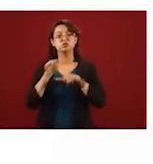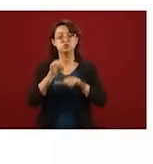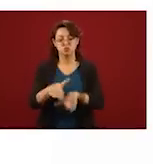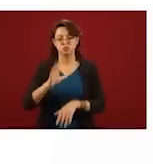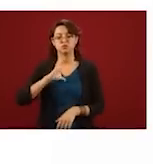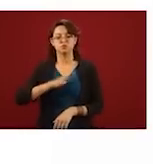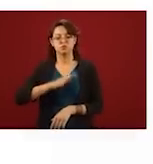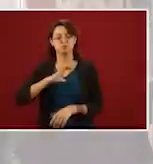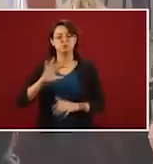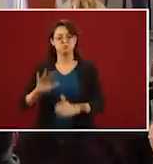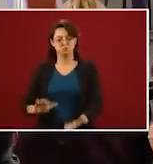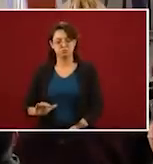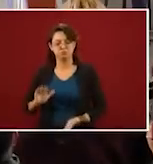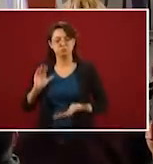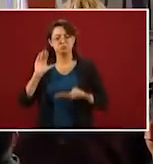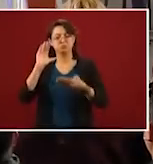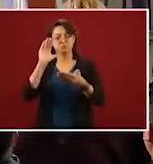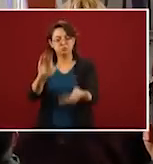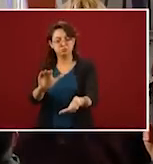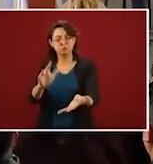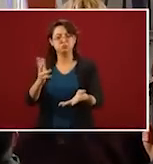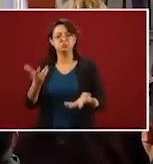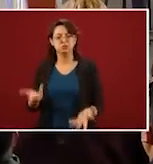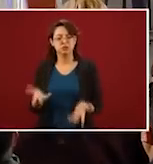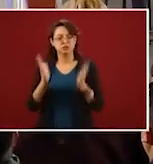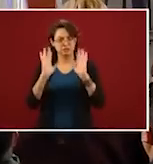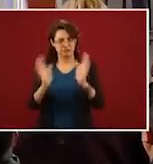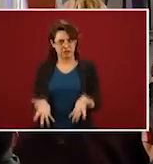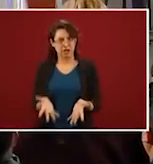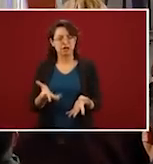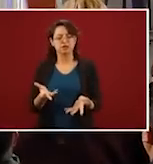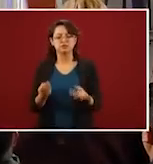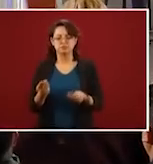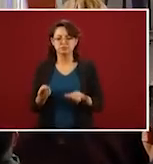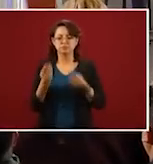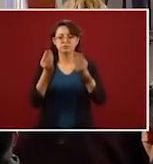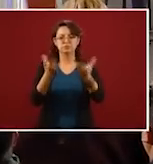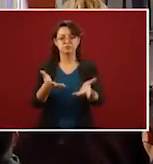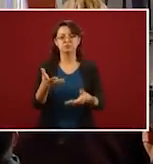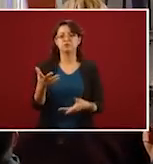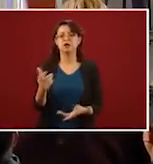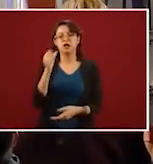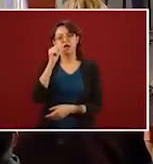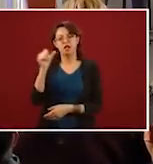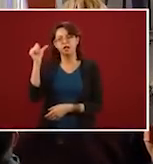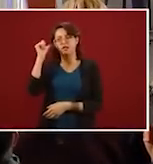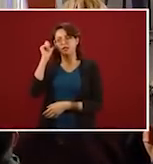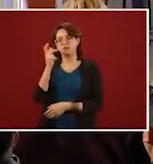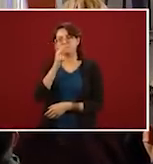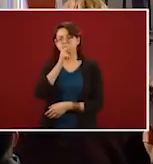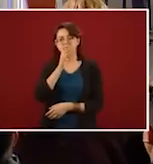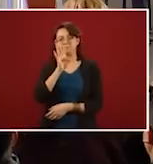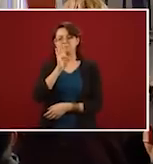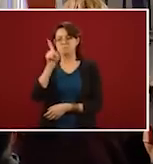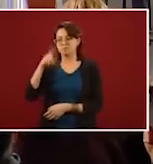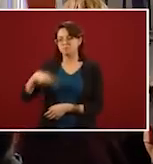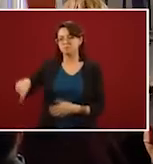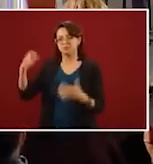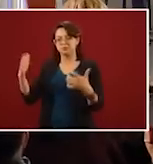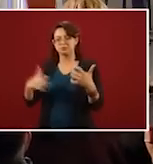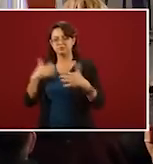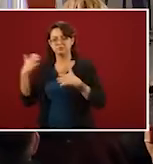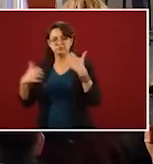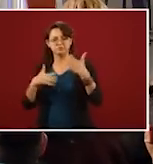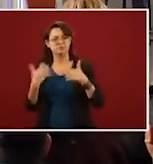que motivó el foco de la motivación de la manifestación ayer de los padres de pacientes fue la